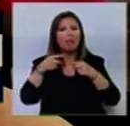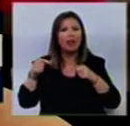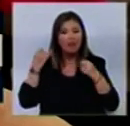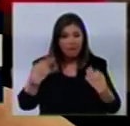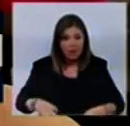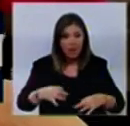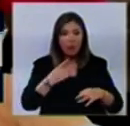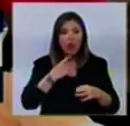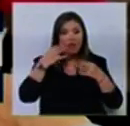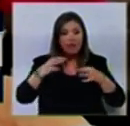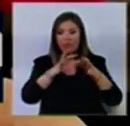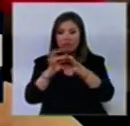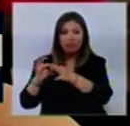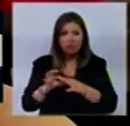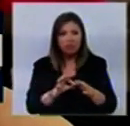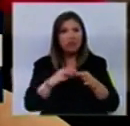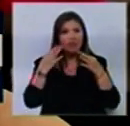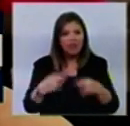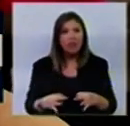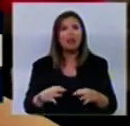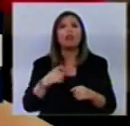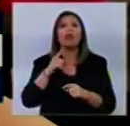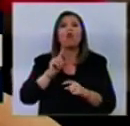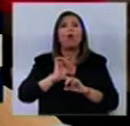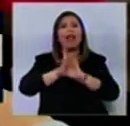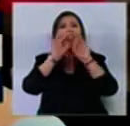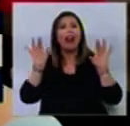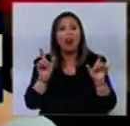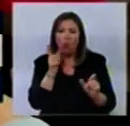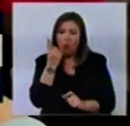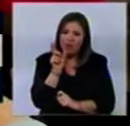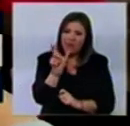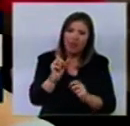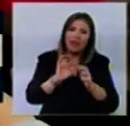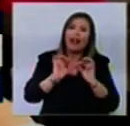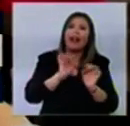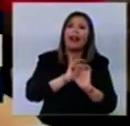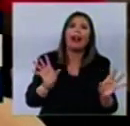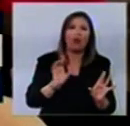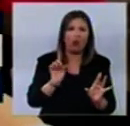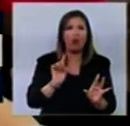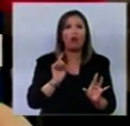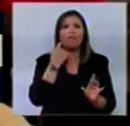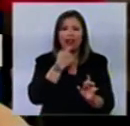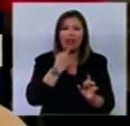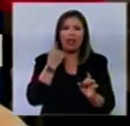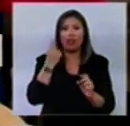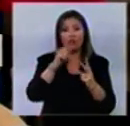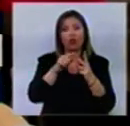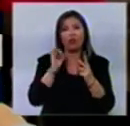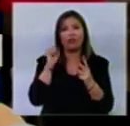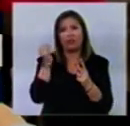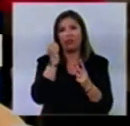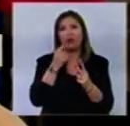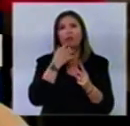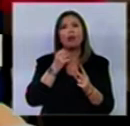una política de alianzas todavía no está definida lo que sí tenemos definido por el congreso del partido es que hay dos elementos centrales que son irrenunciables